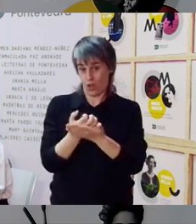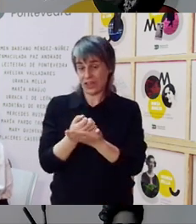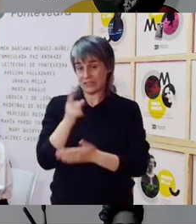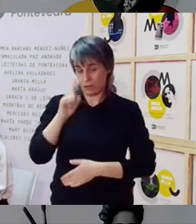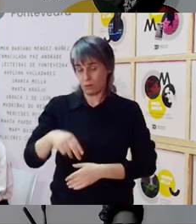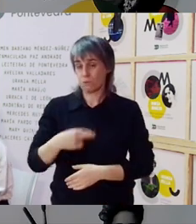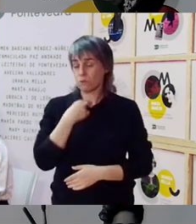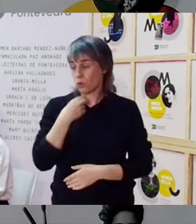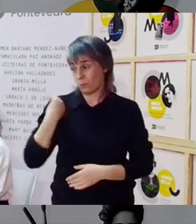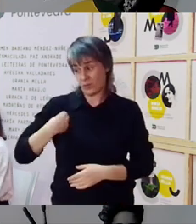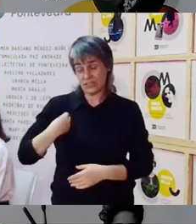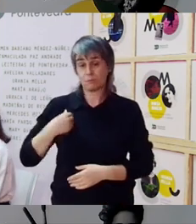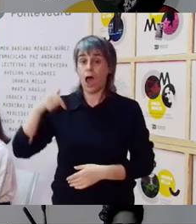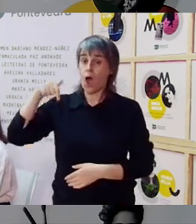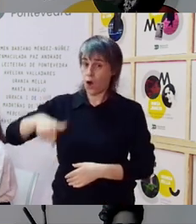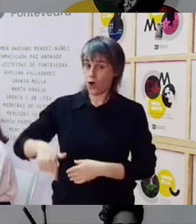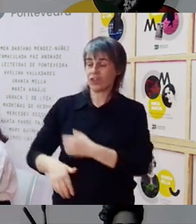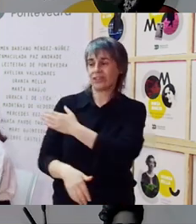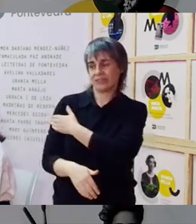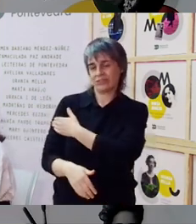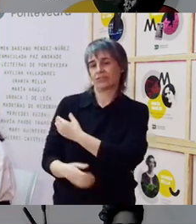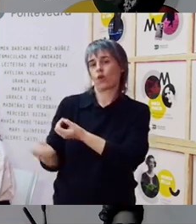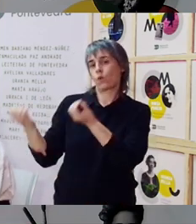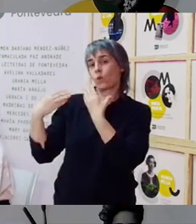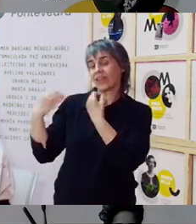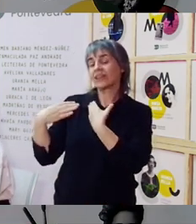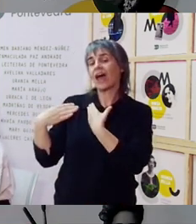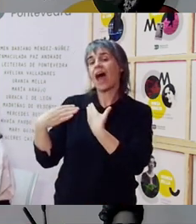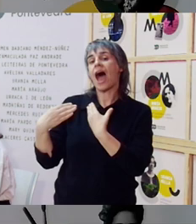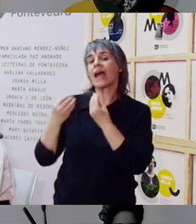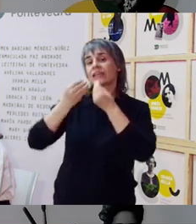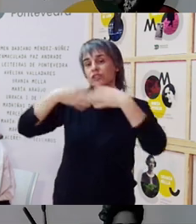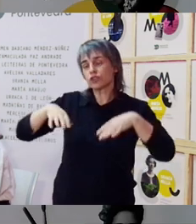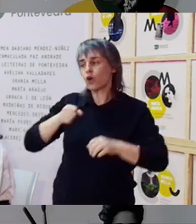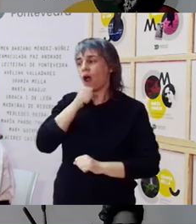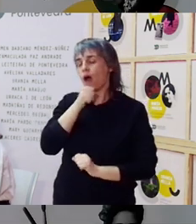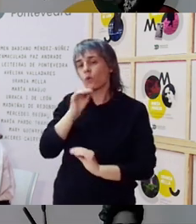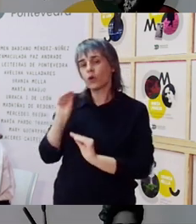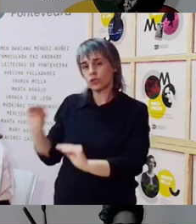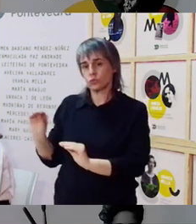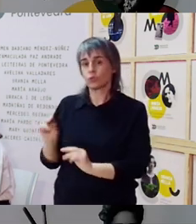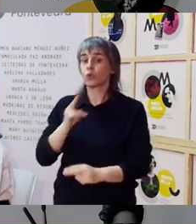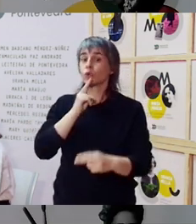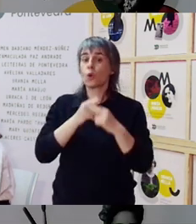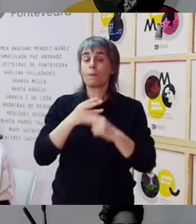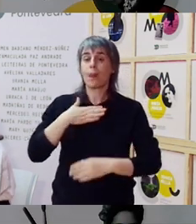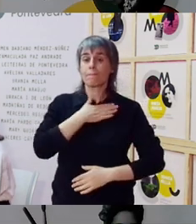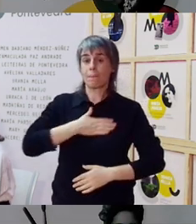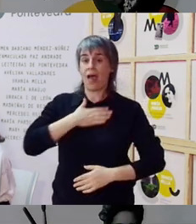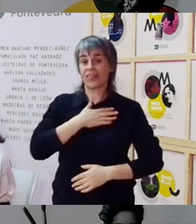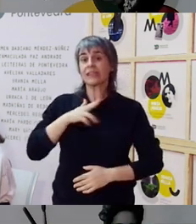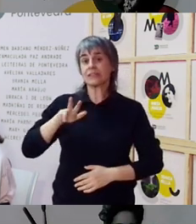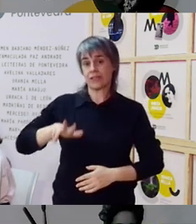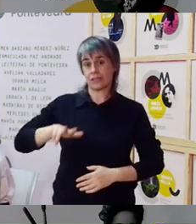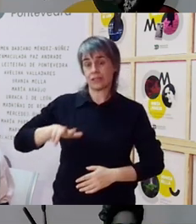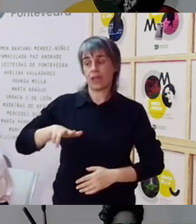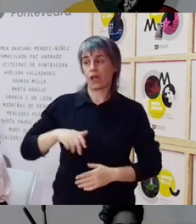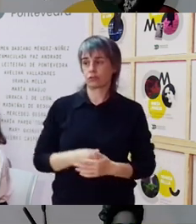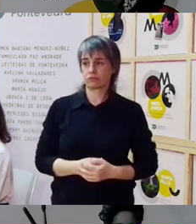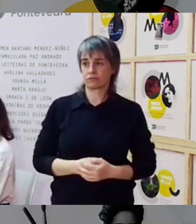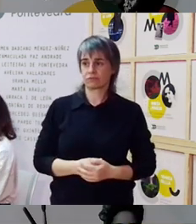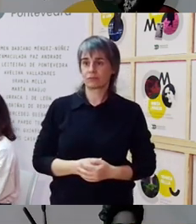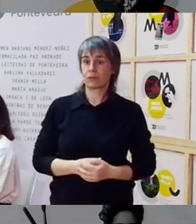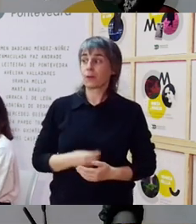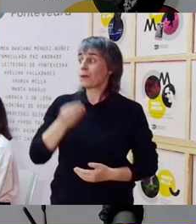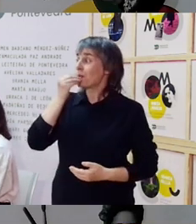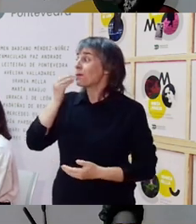vamos tamén mergullarnos na historia da súa avoa, de Placeres Castellanos, que